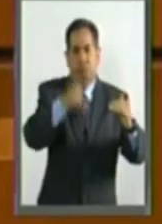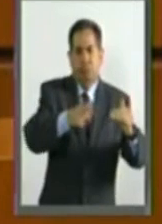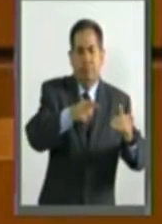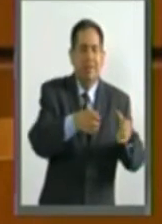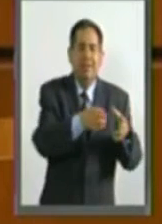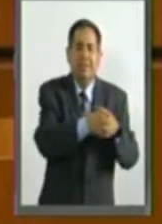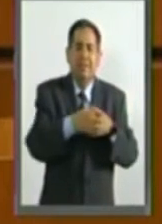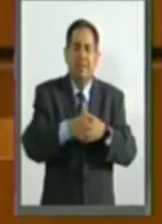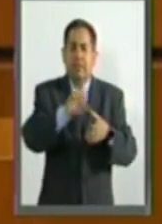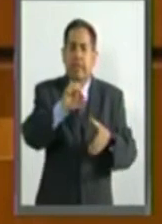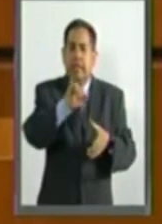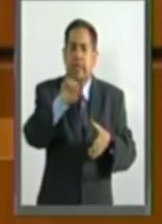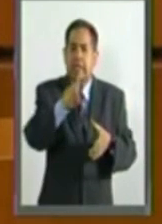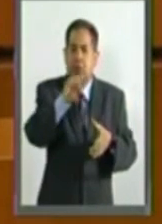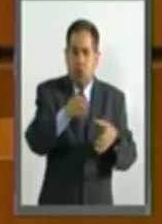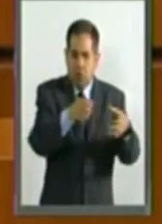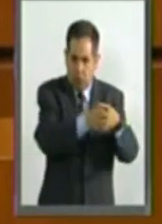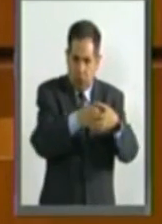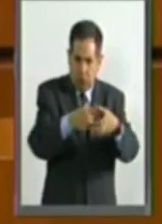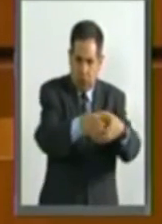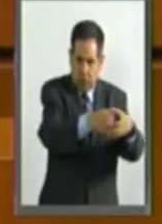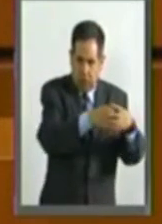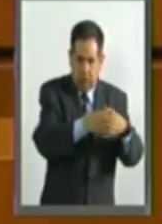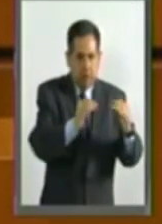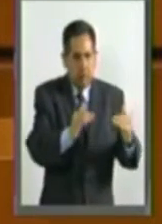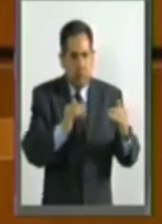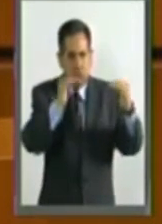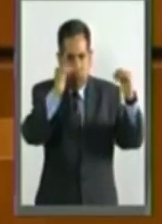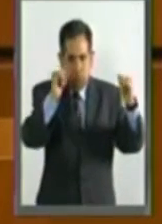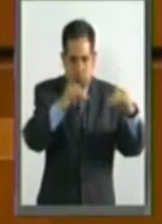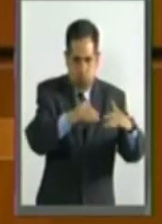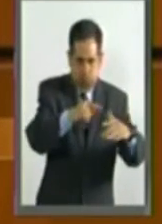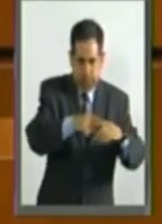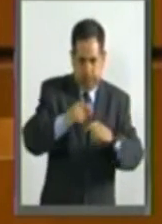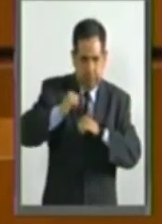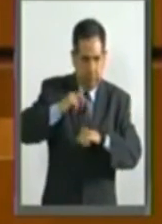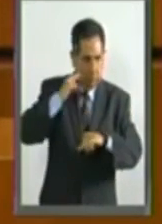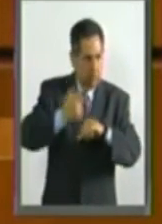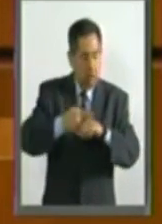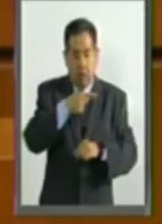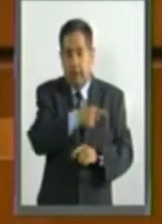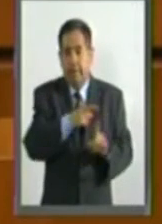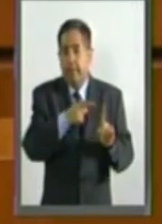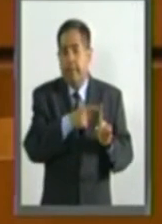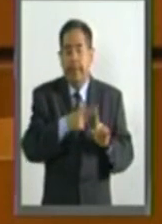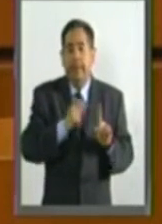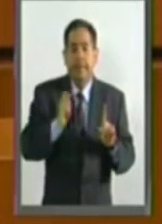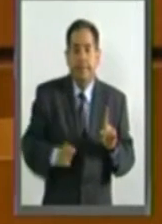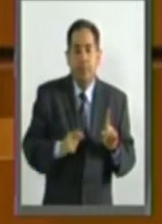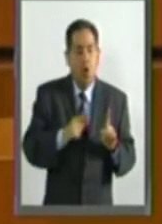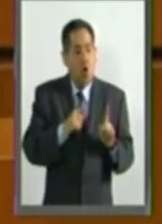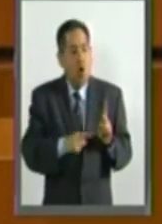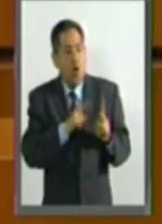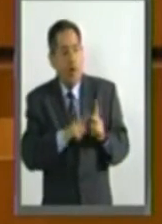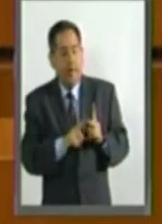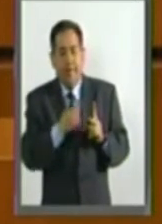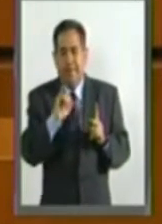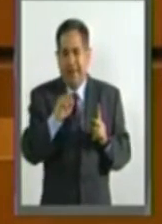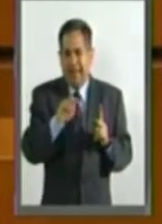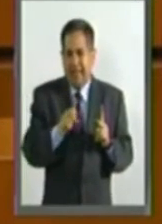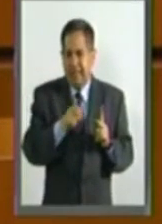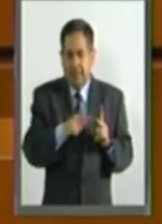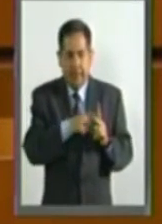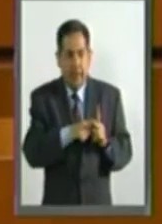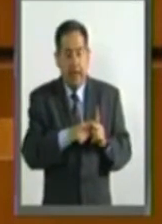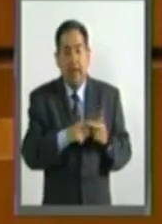núcleos ejidales y comunales. Asimismo, establece que el comisariado ejidal o el de bienes comunales será el órgano